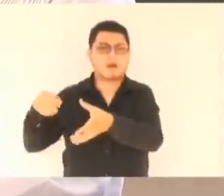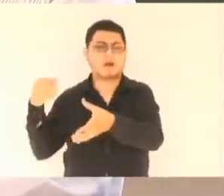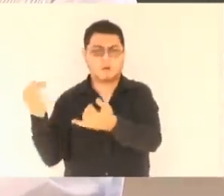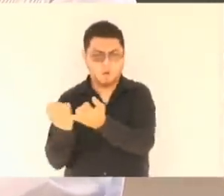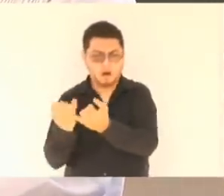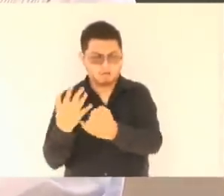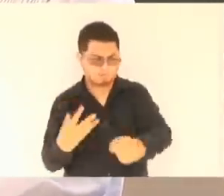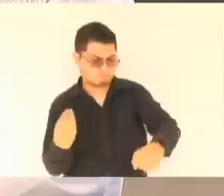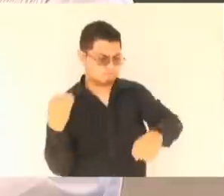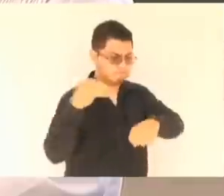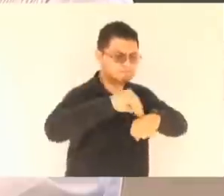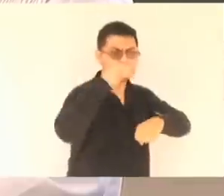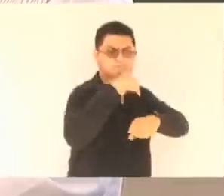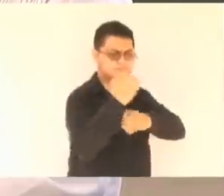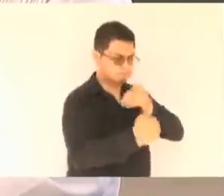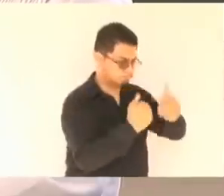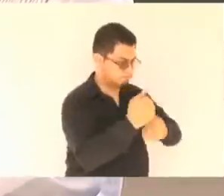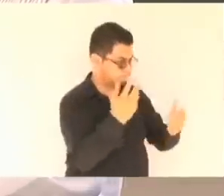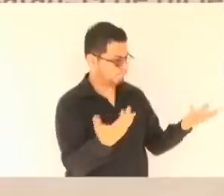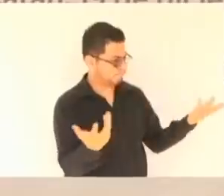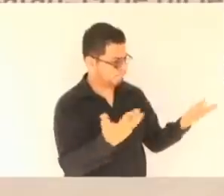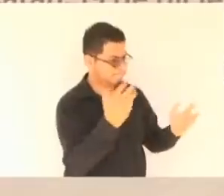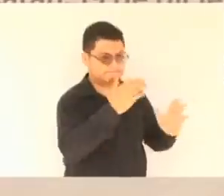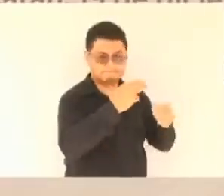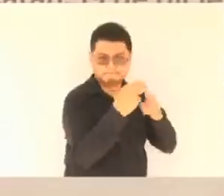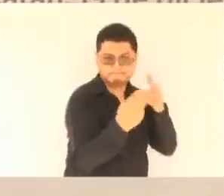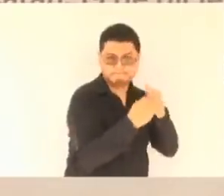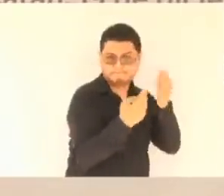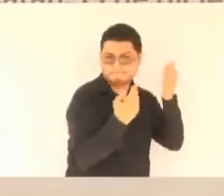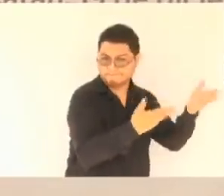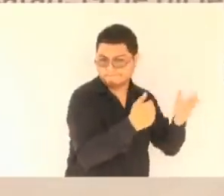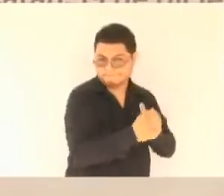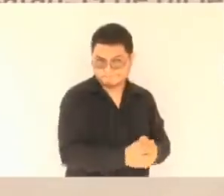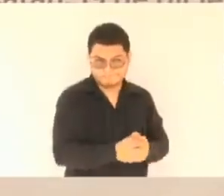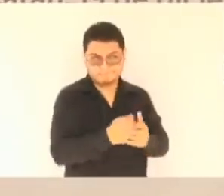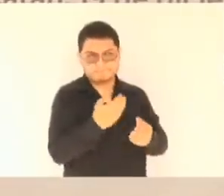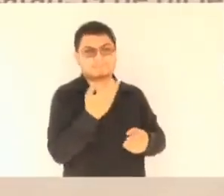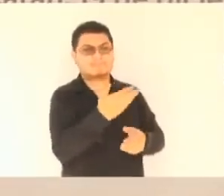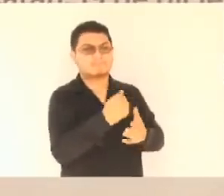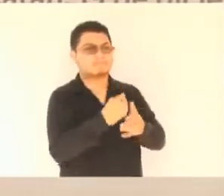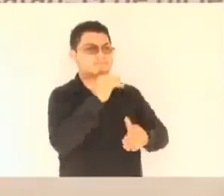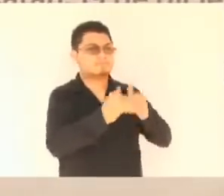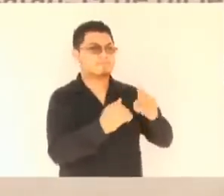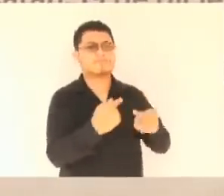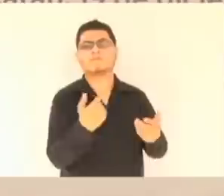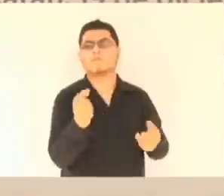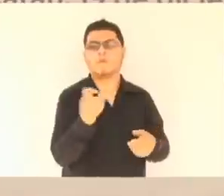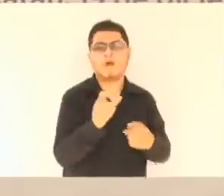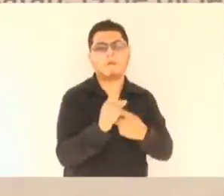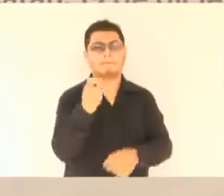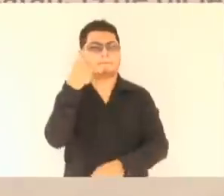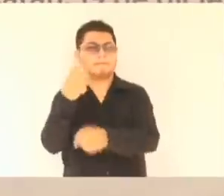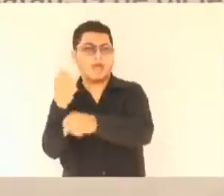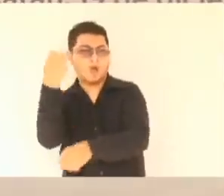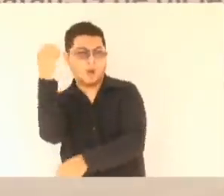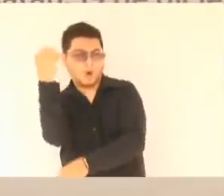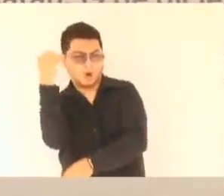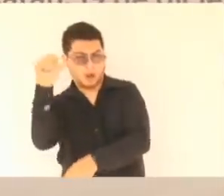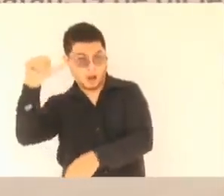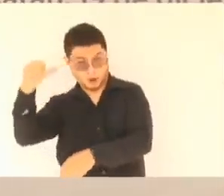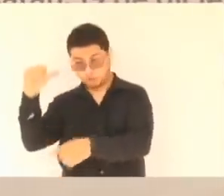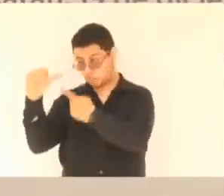instalación de la planta de prefabricados de durmientes, la cual deberá estar operativa a partir del 1 de agosto del año